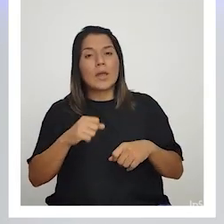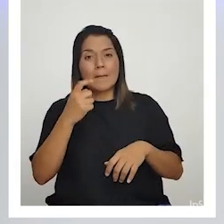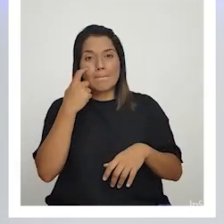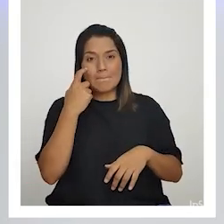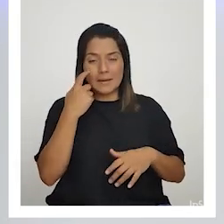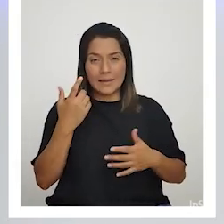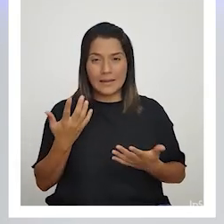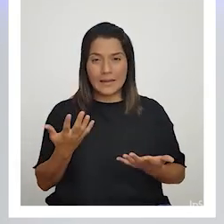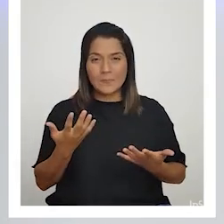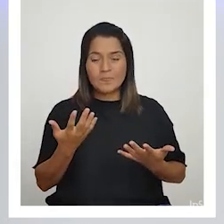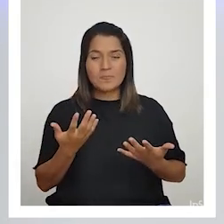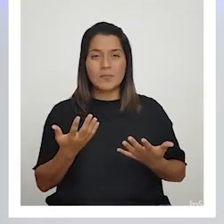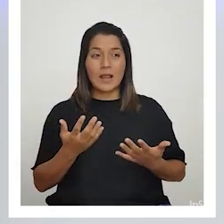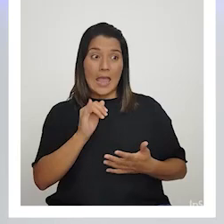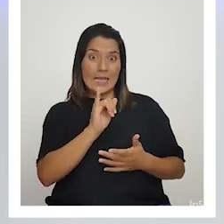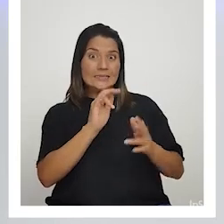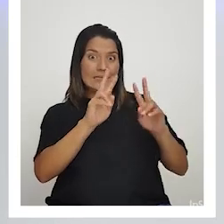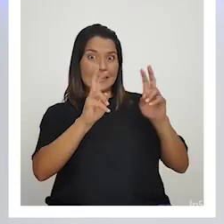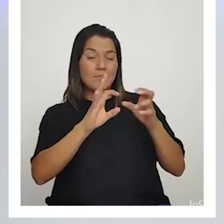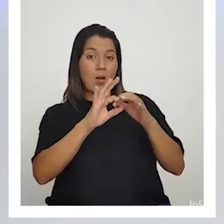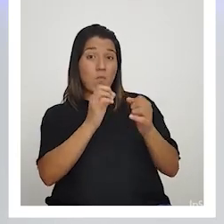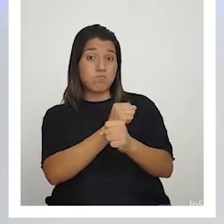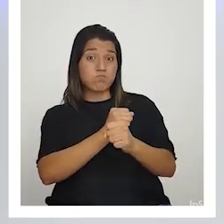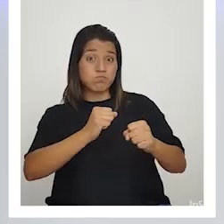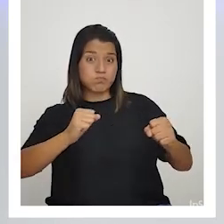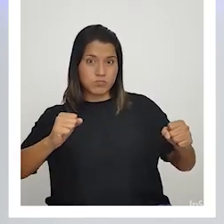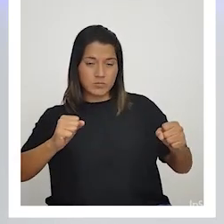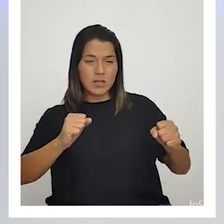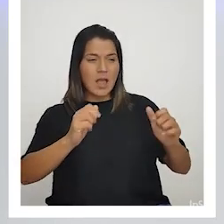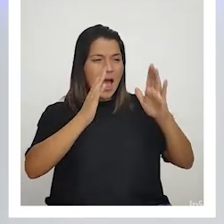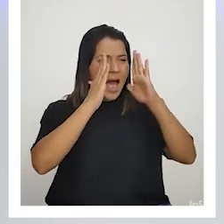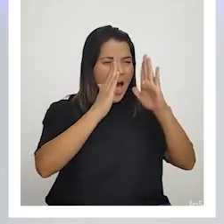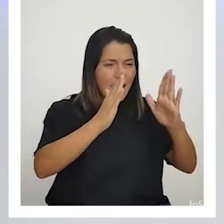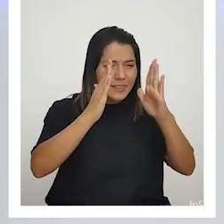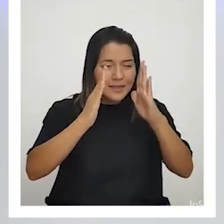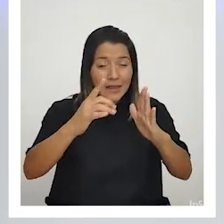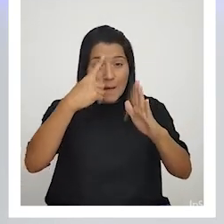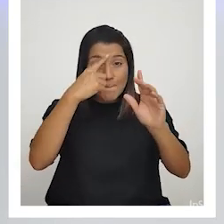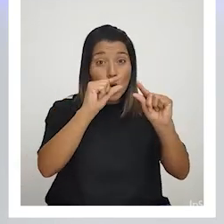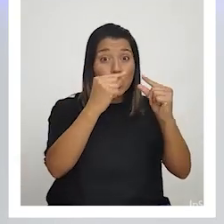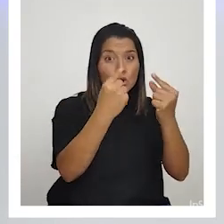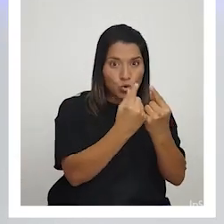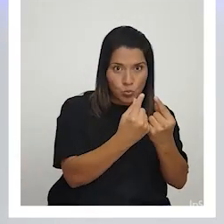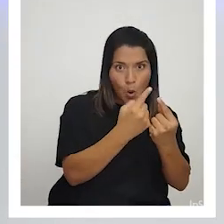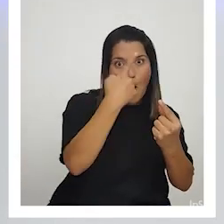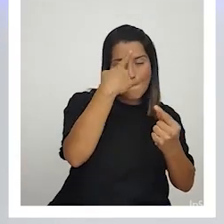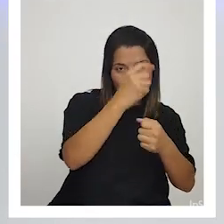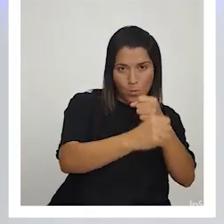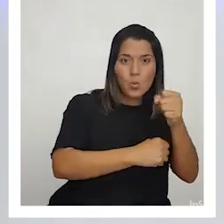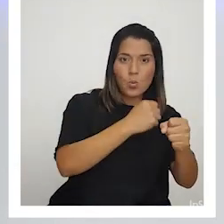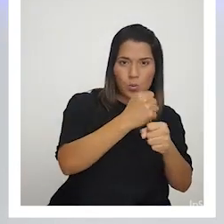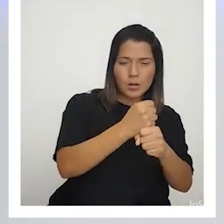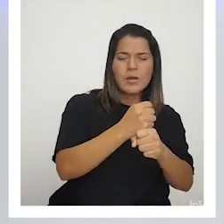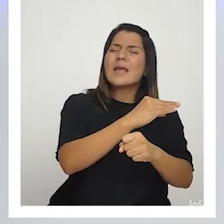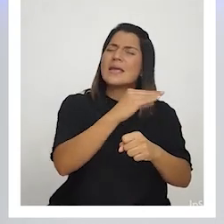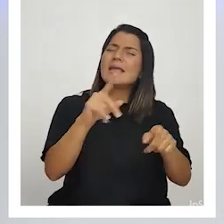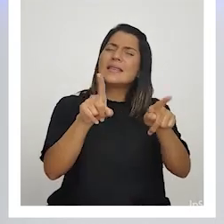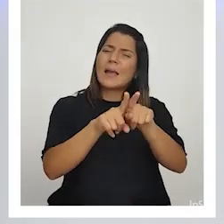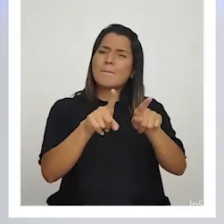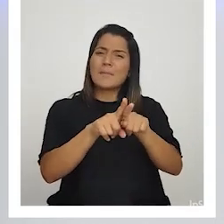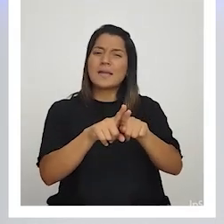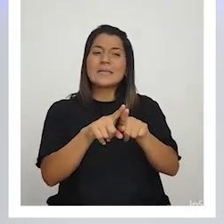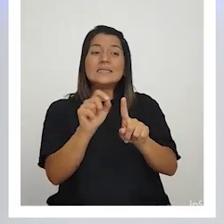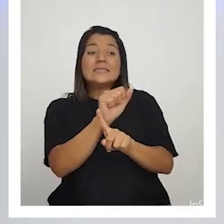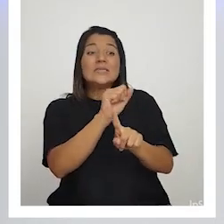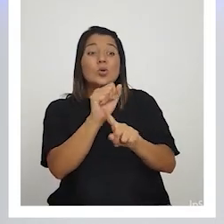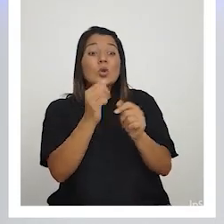este tema de la obesidad por grupo de edad y también ver no solo cómo estamos, sino ver el abordaje